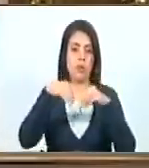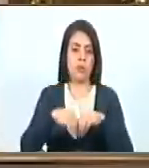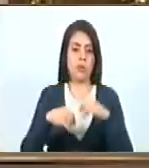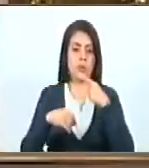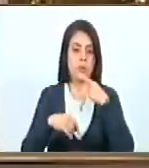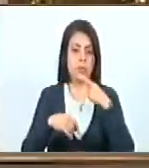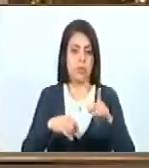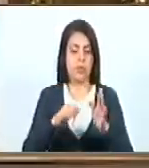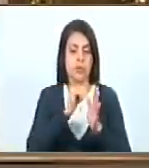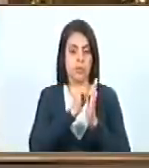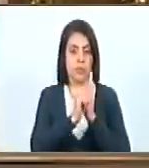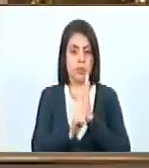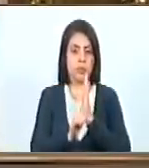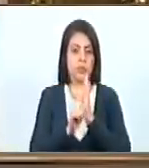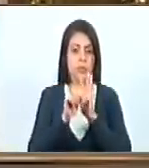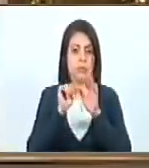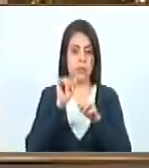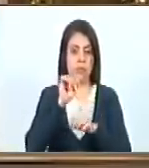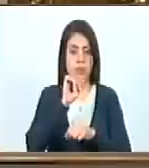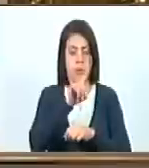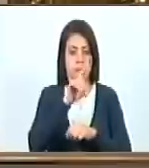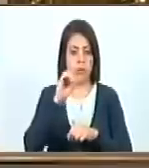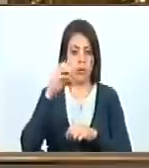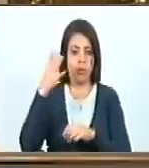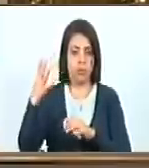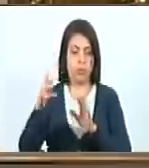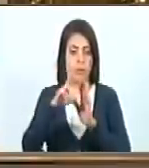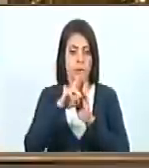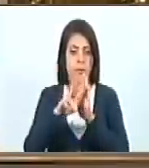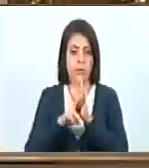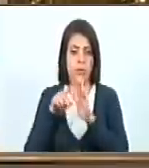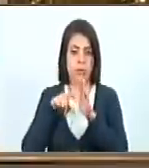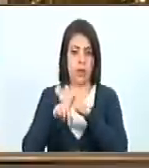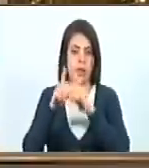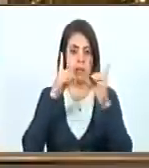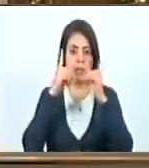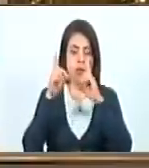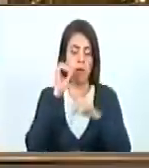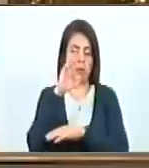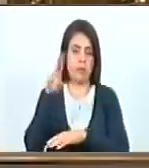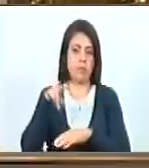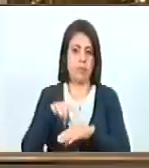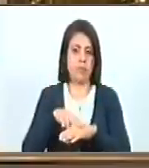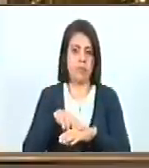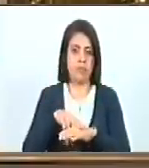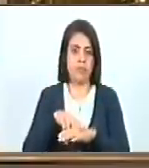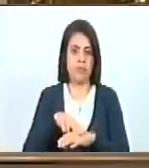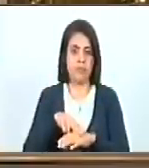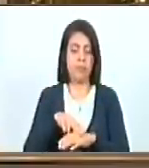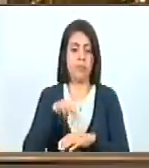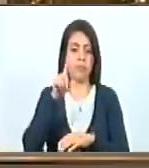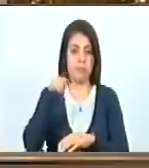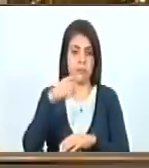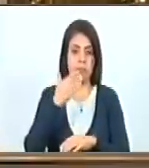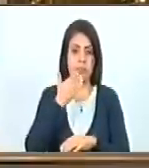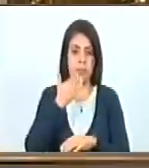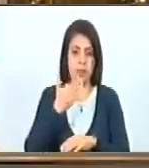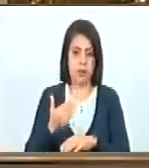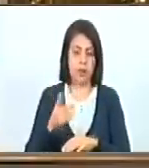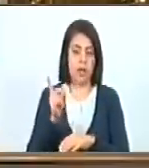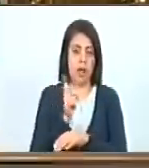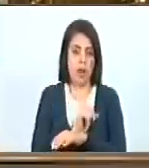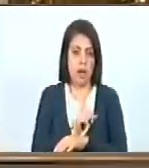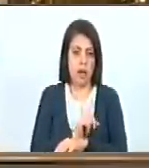con lo establecido en el artículo 104 del Reglamento Interior y de Debates de la Asamblea Nacional, y solicita la